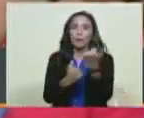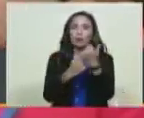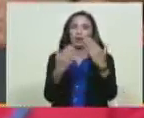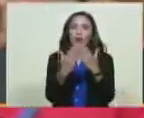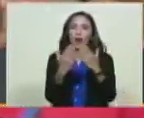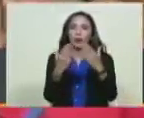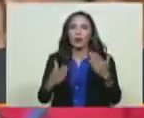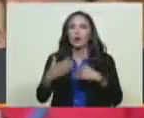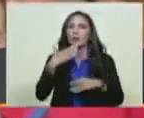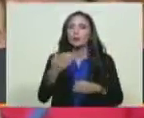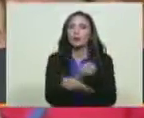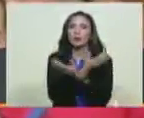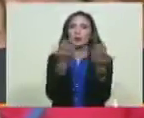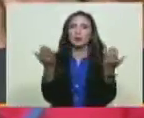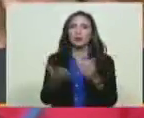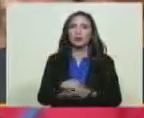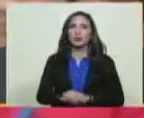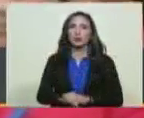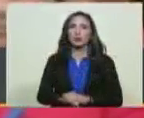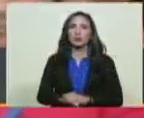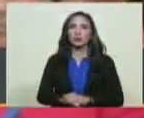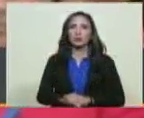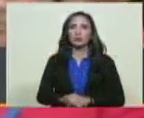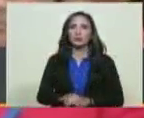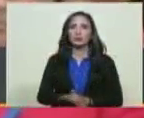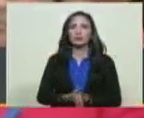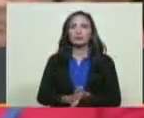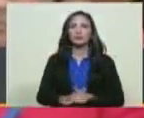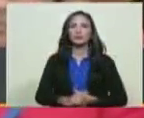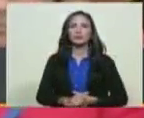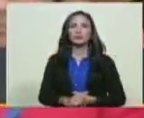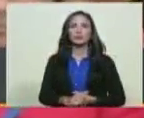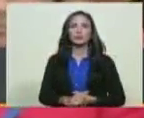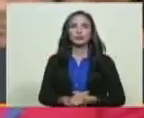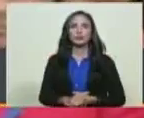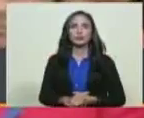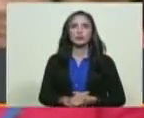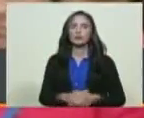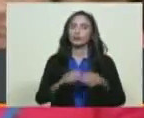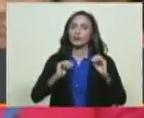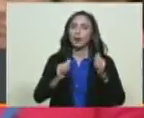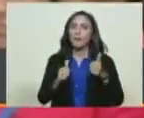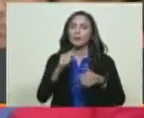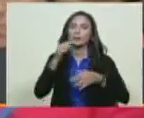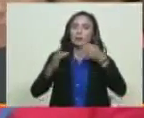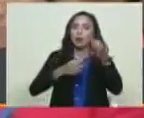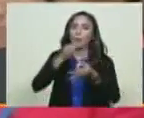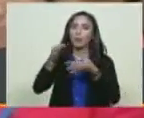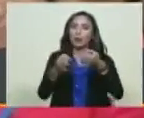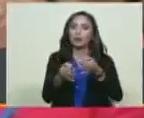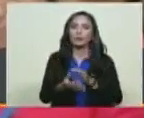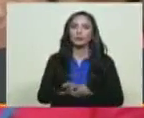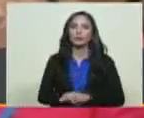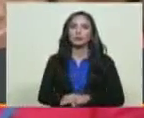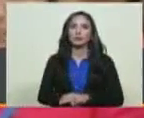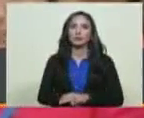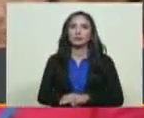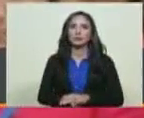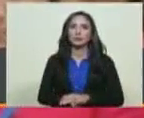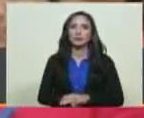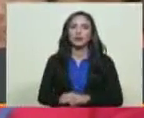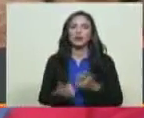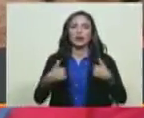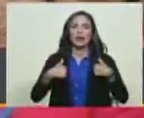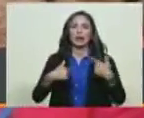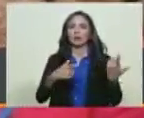muchas gracias por esto bueno entonces para comenzar cada vez sacar decir que hemos